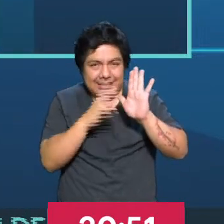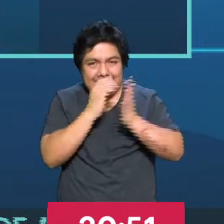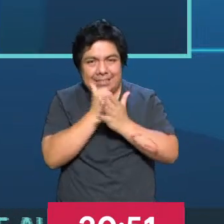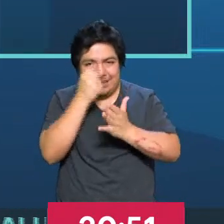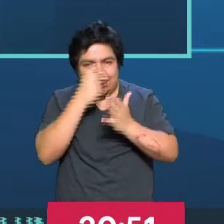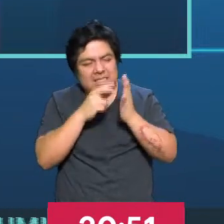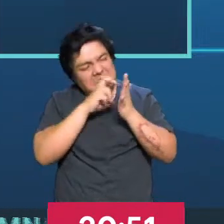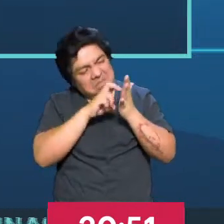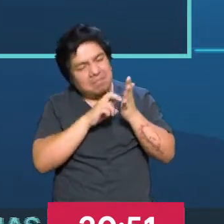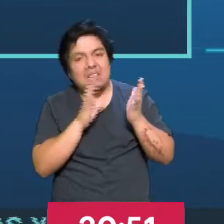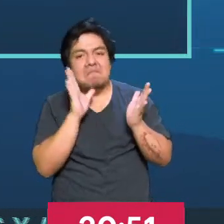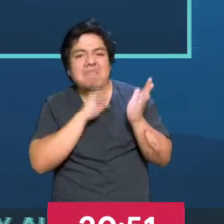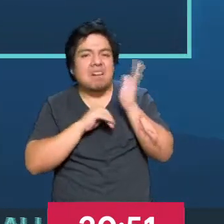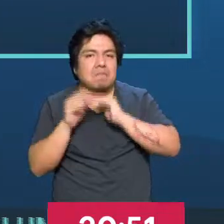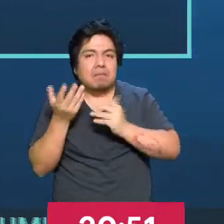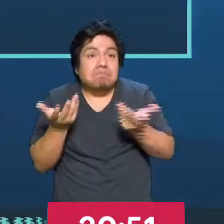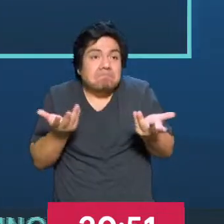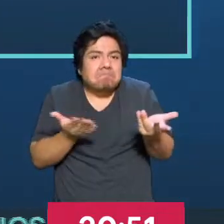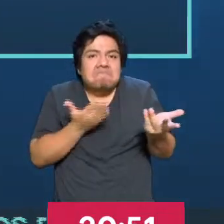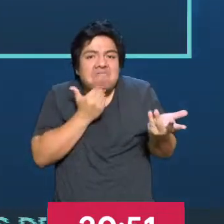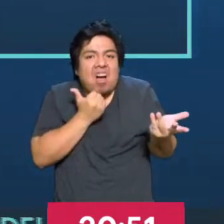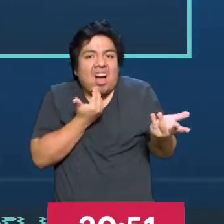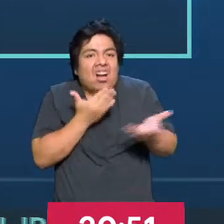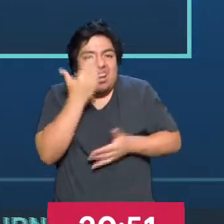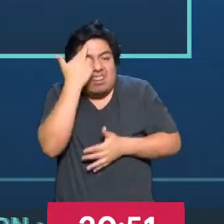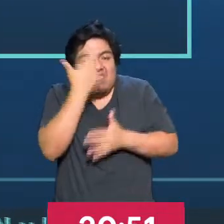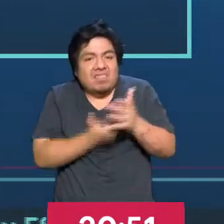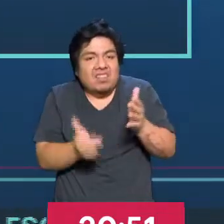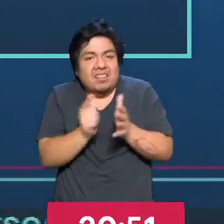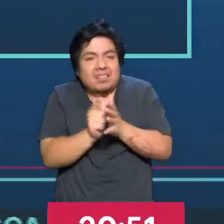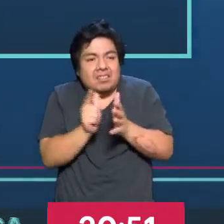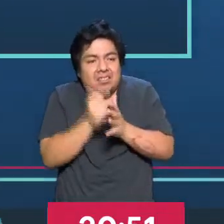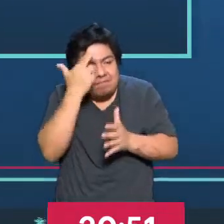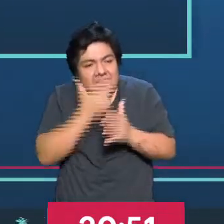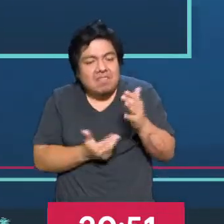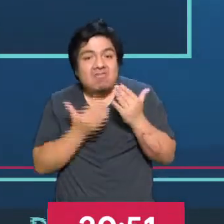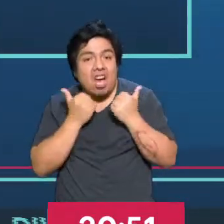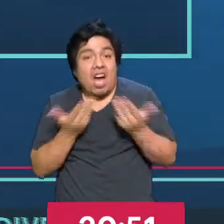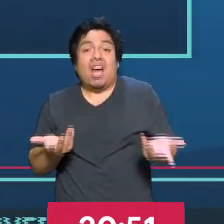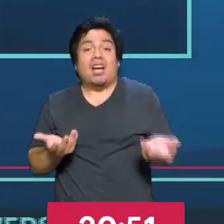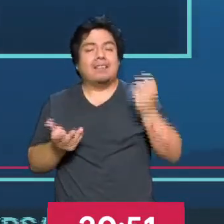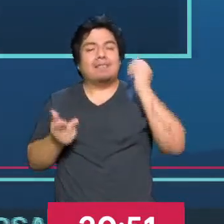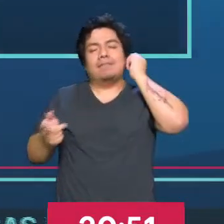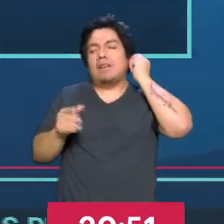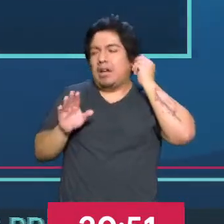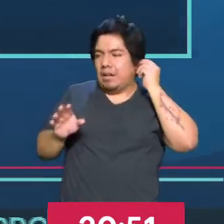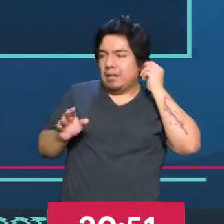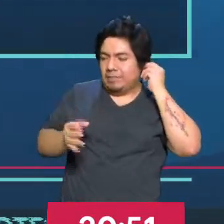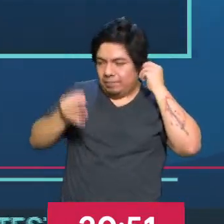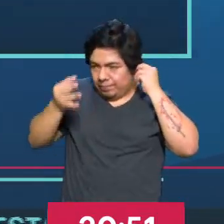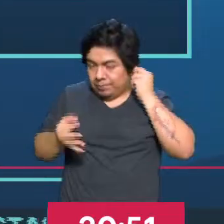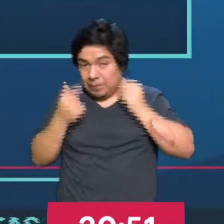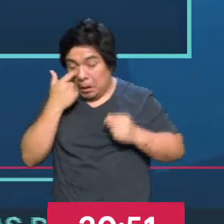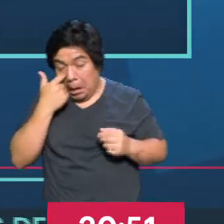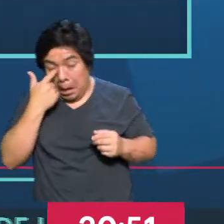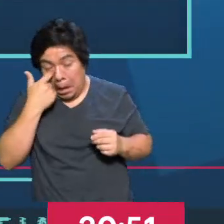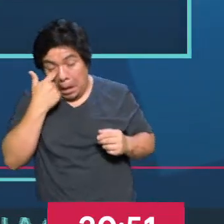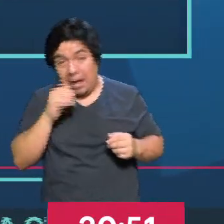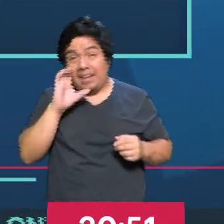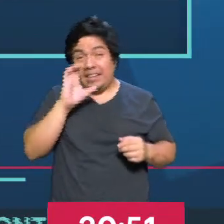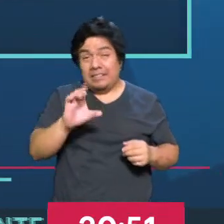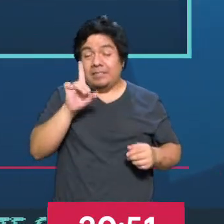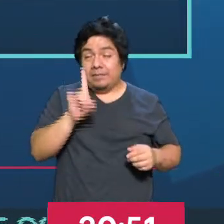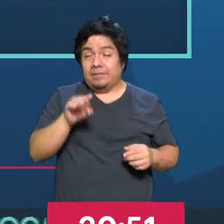por lo tanto no había delito que perseguir, y por eso no los vinculaban a proceso. Con esta resolución queda firme que en la Ciudad de México